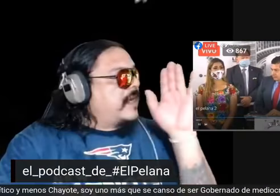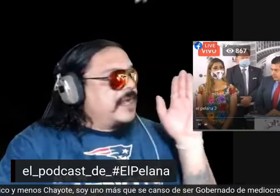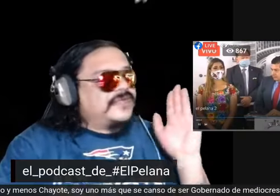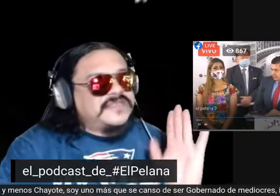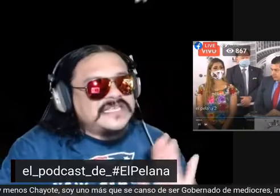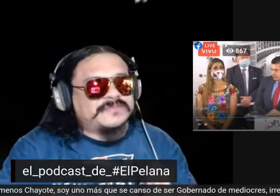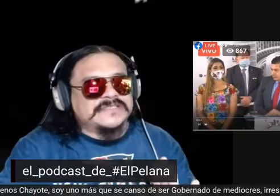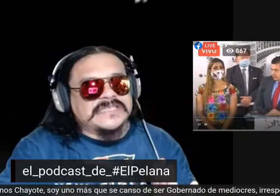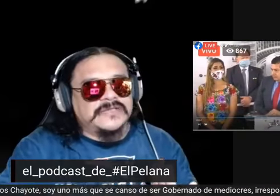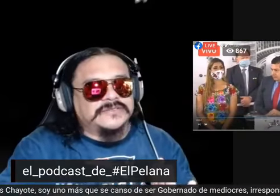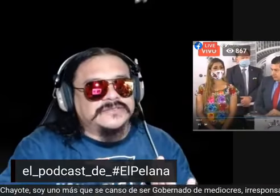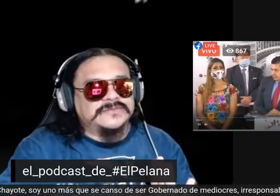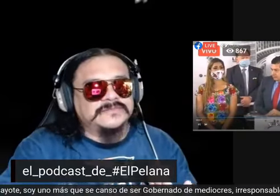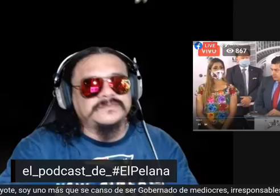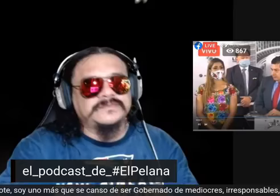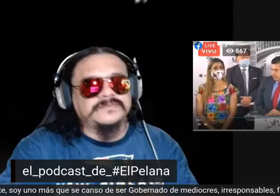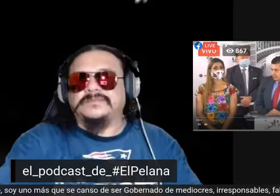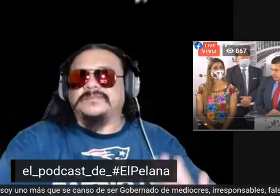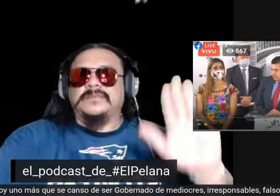En días pasados,